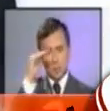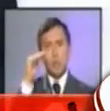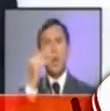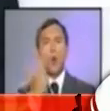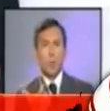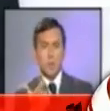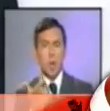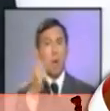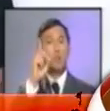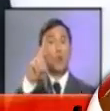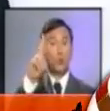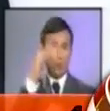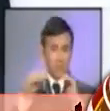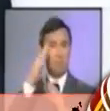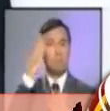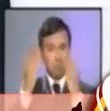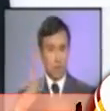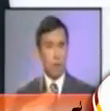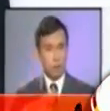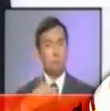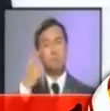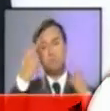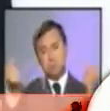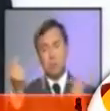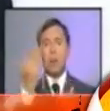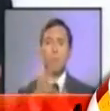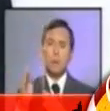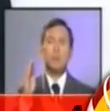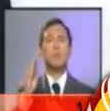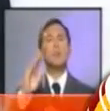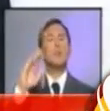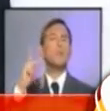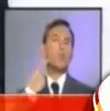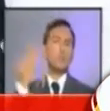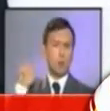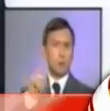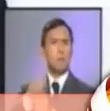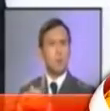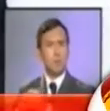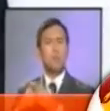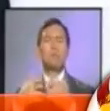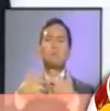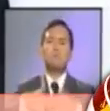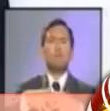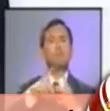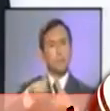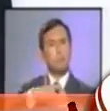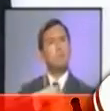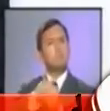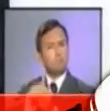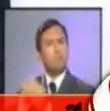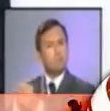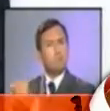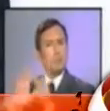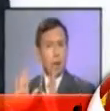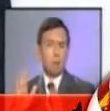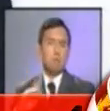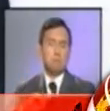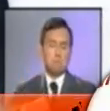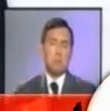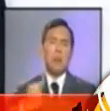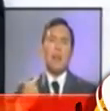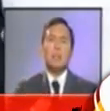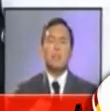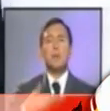el candidato de Nueva Alianza Gabriel cuadri dijo que en el debate se presentan tres políticos y un ciudadano los cuales representan dos opciones una populista otra